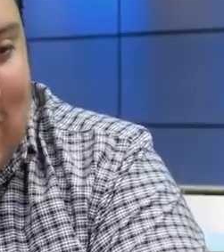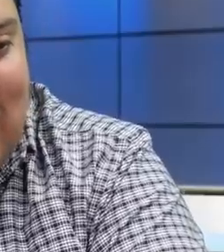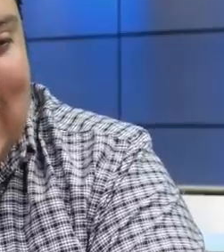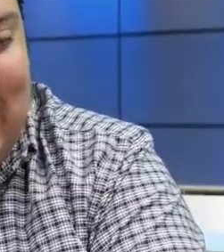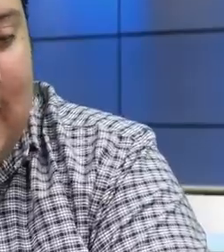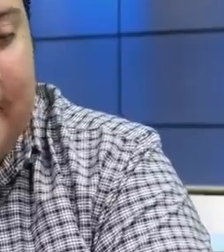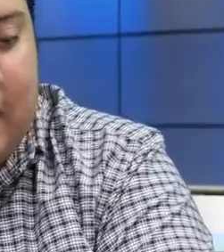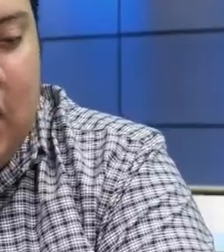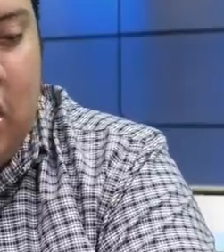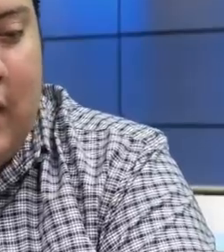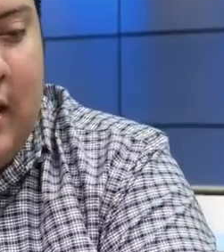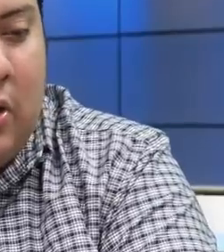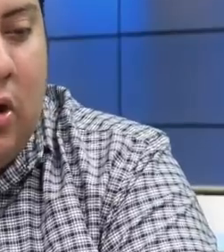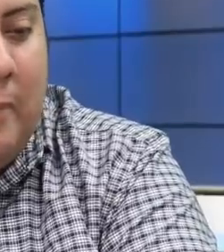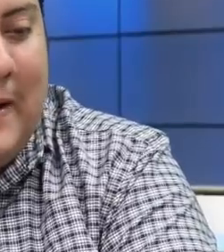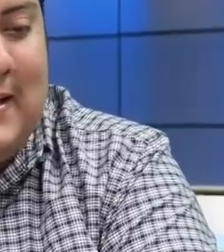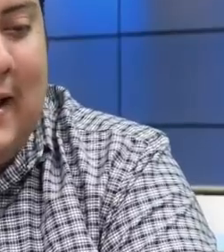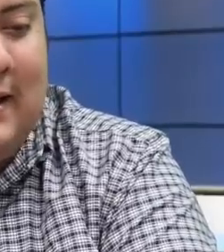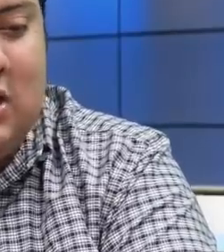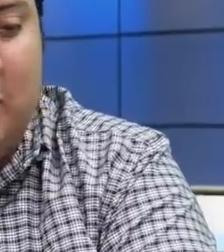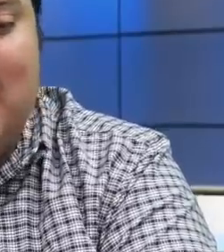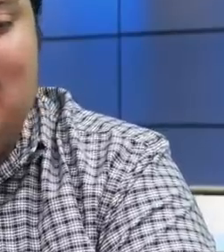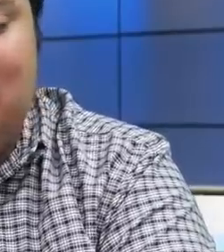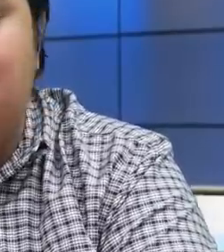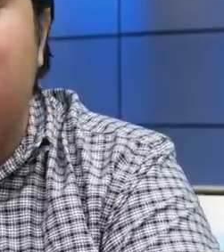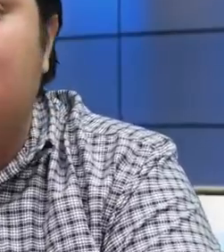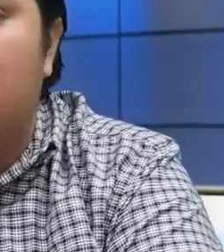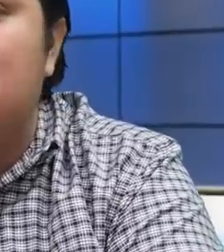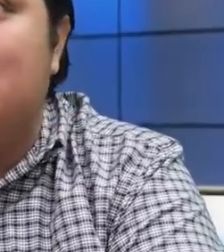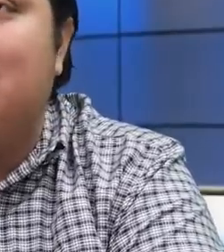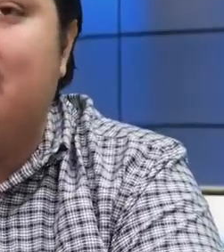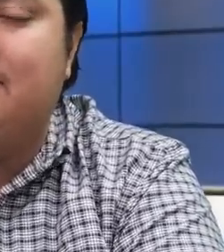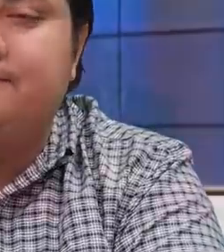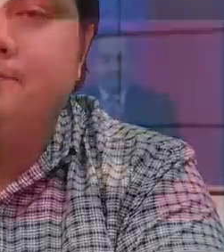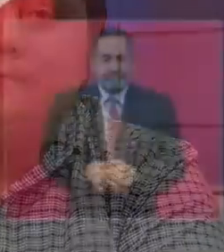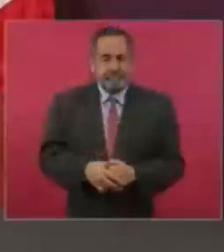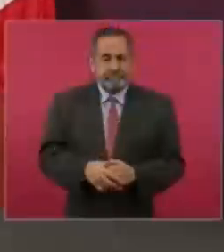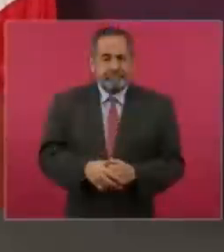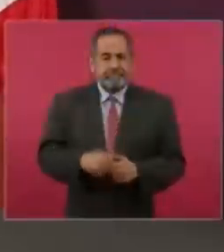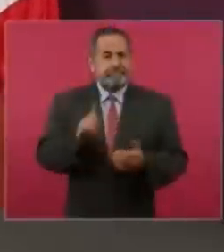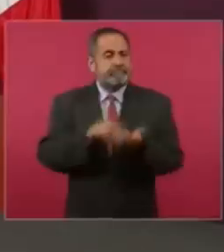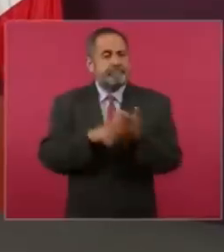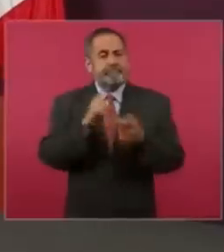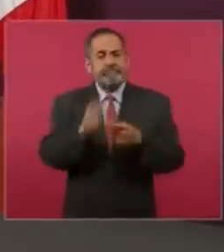a escuchar ahora sí lo que dijo el presidente sobre este tema del call center.